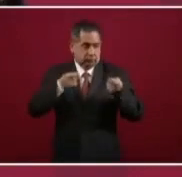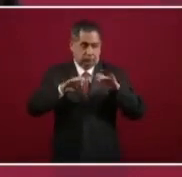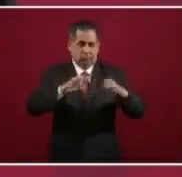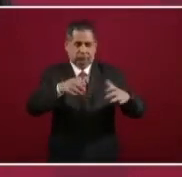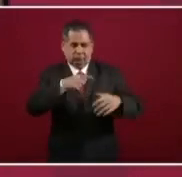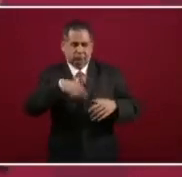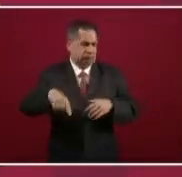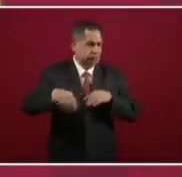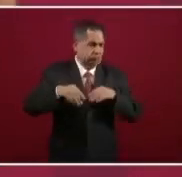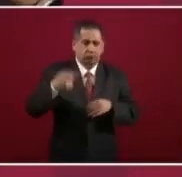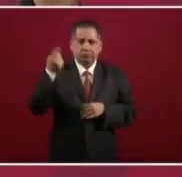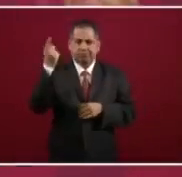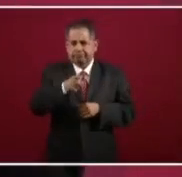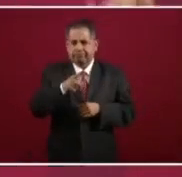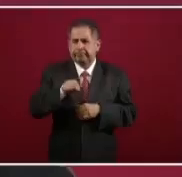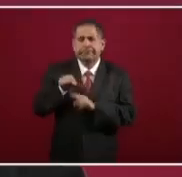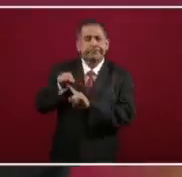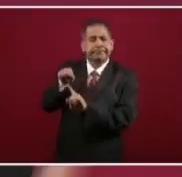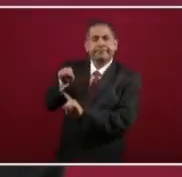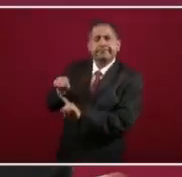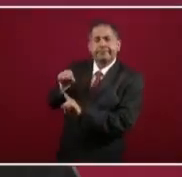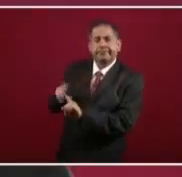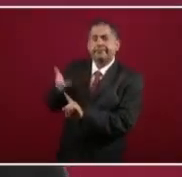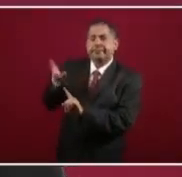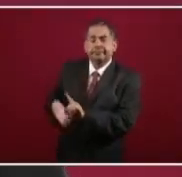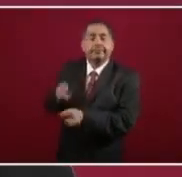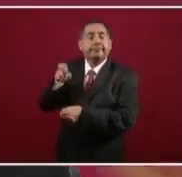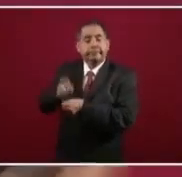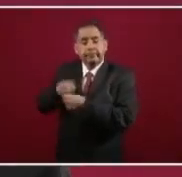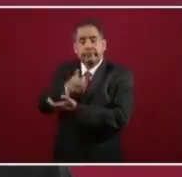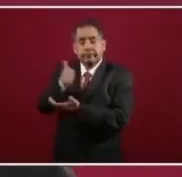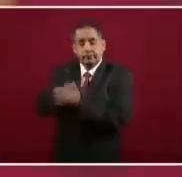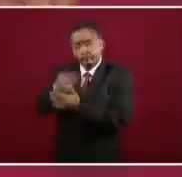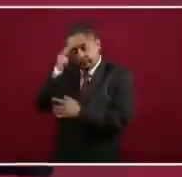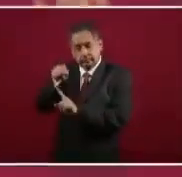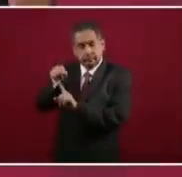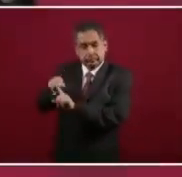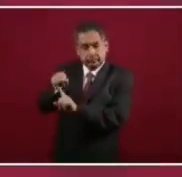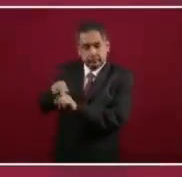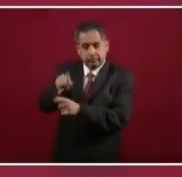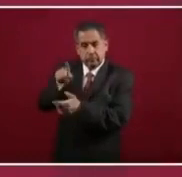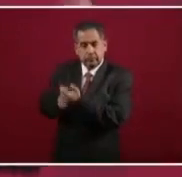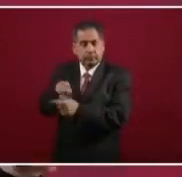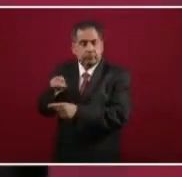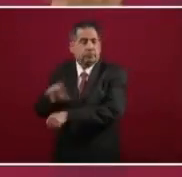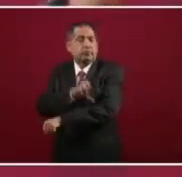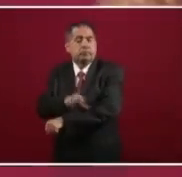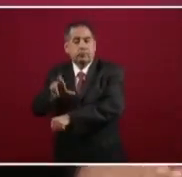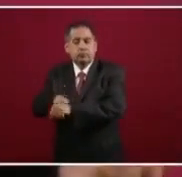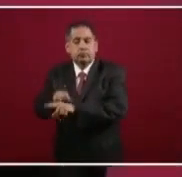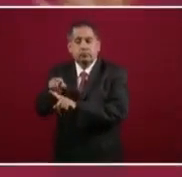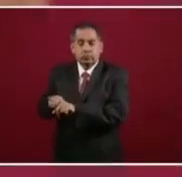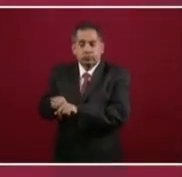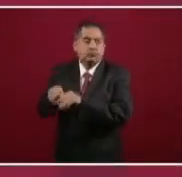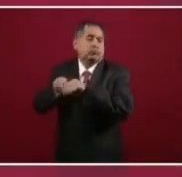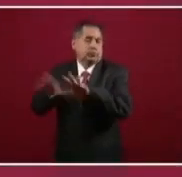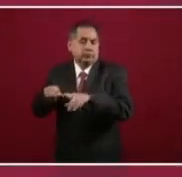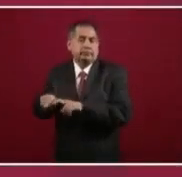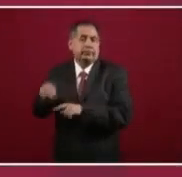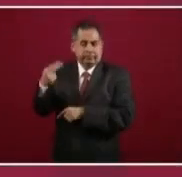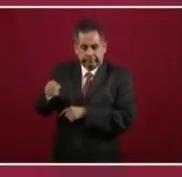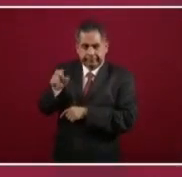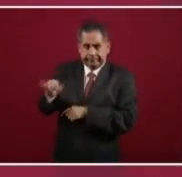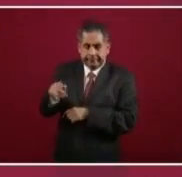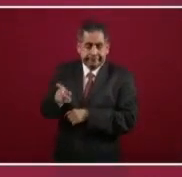el grupo que lleva a cabo estas acciones o sea quien es el coordinador eso fue lo que se